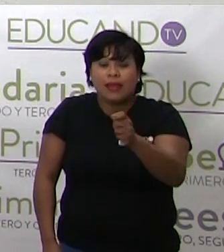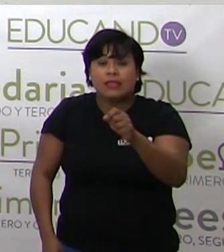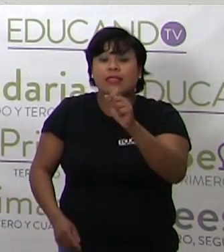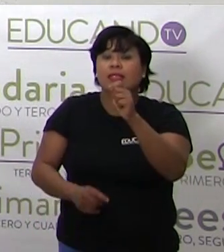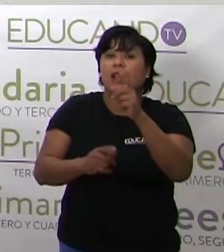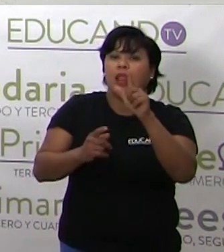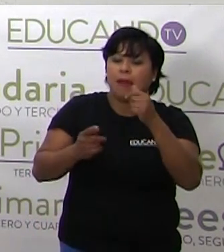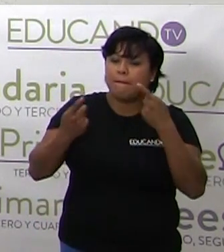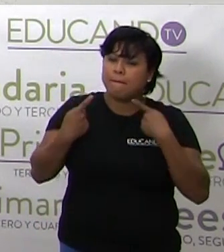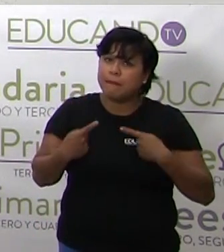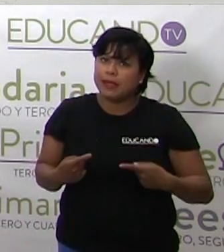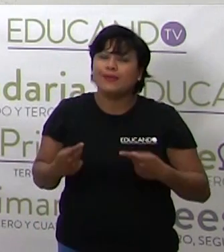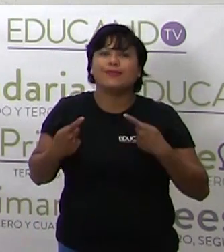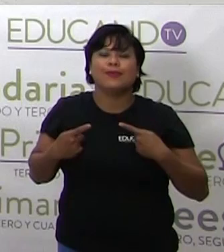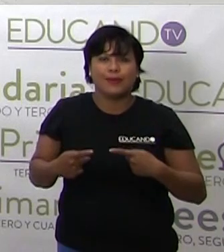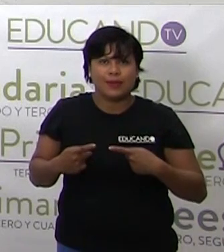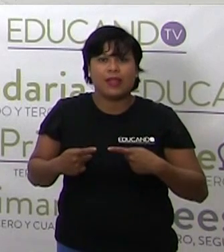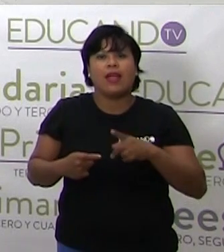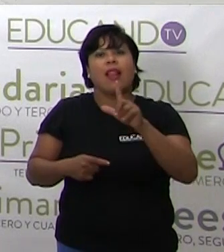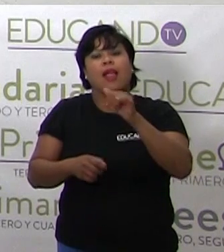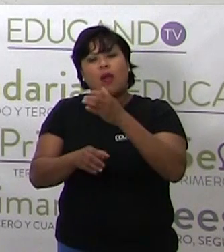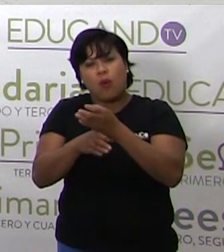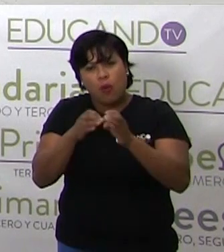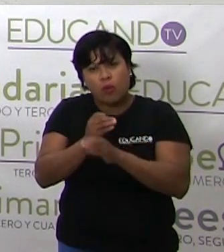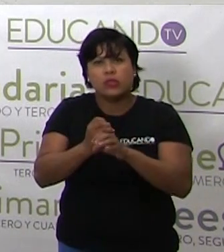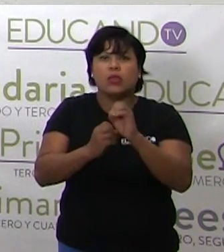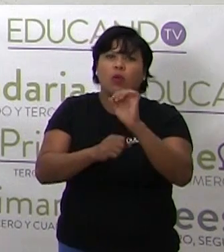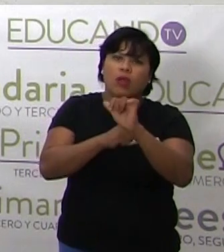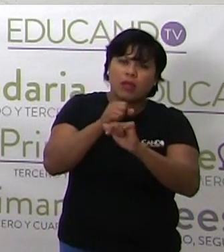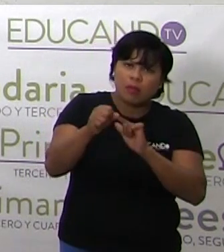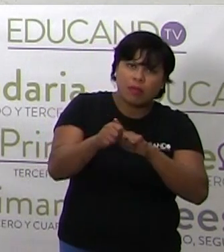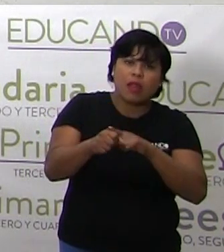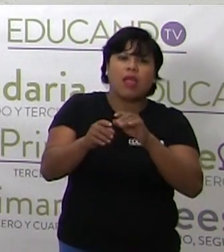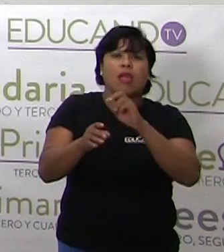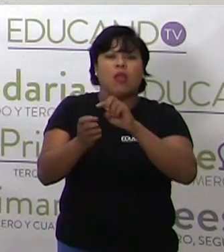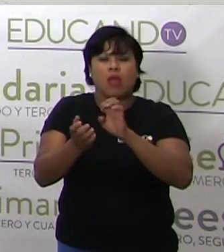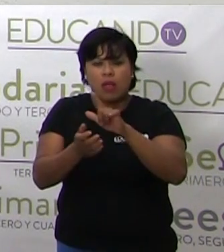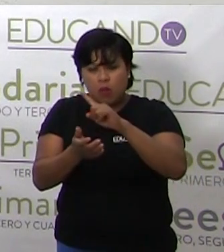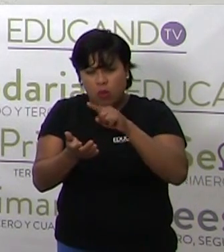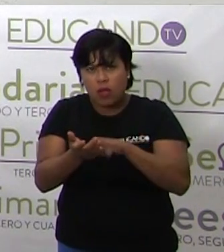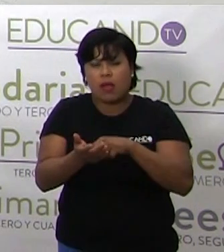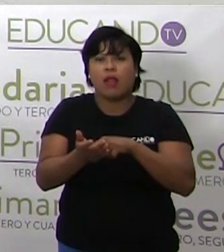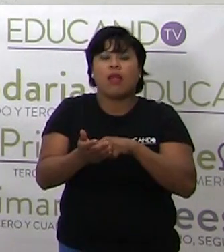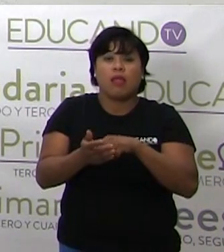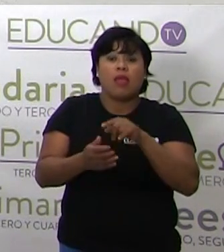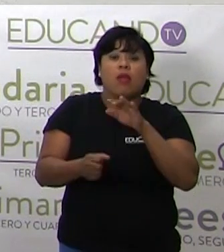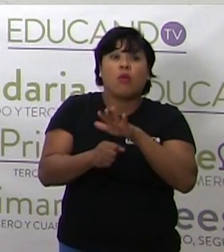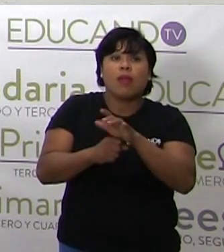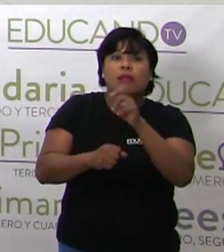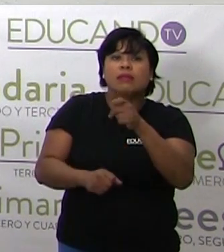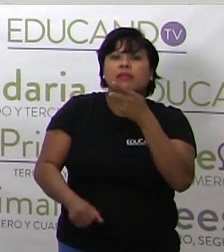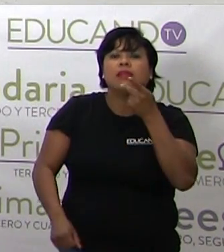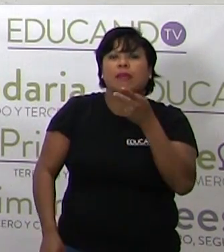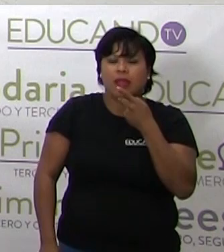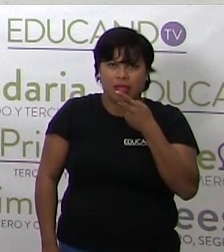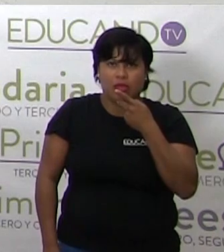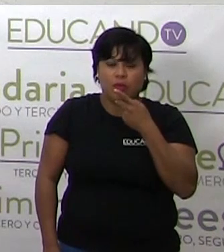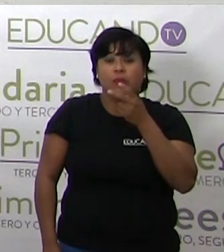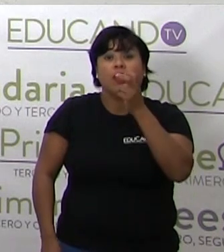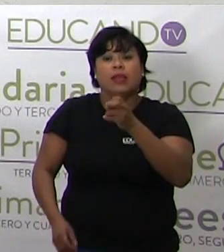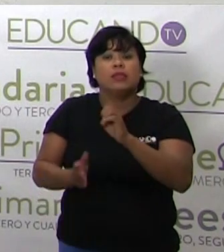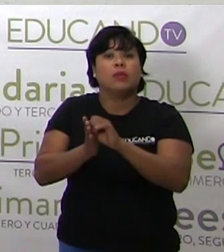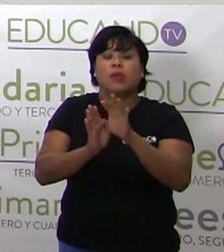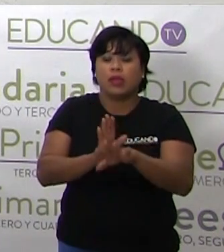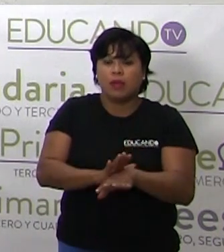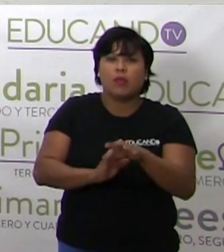la persona, la cosa, el animal, el espacio, el lugar del que se está hablando. En